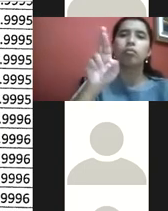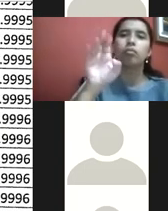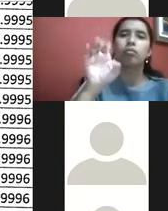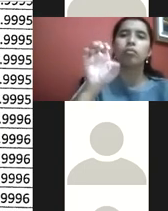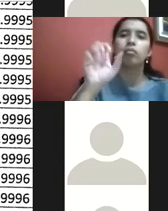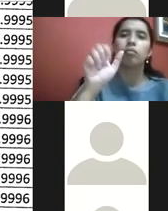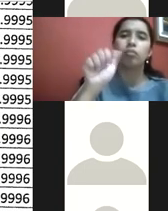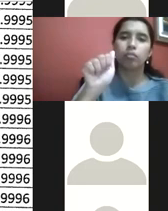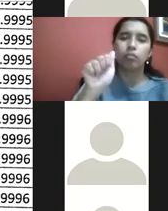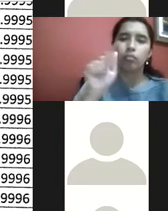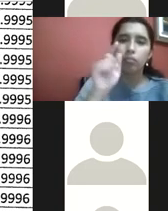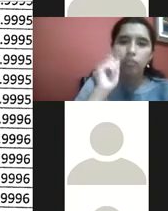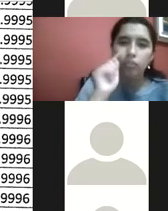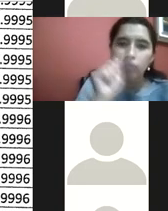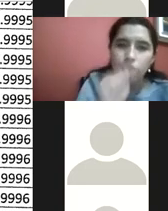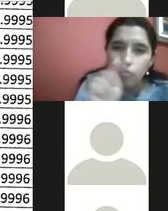0.9750.